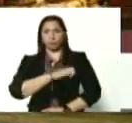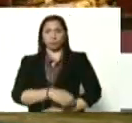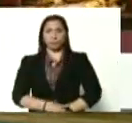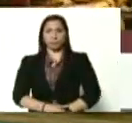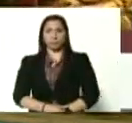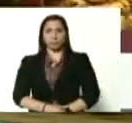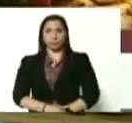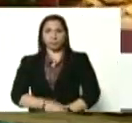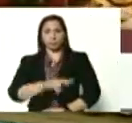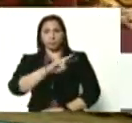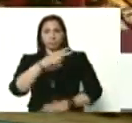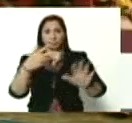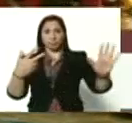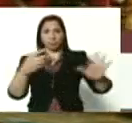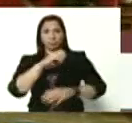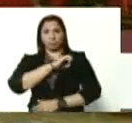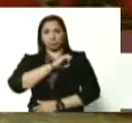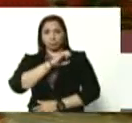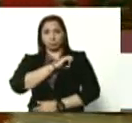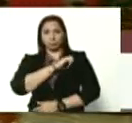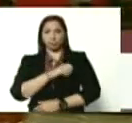y 8 de enero